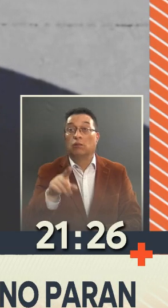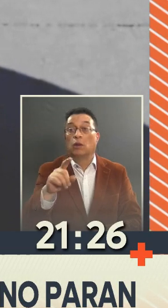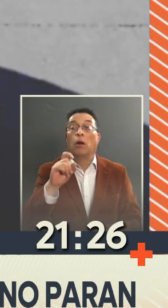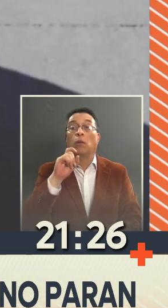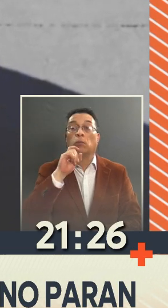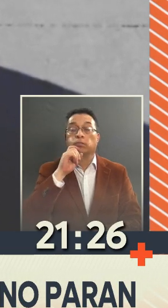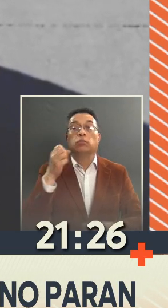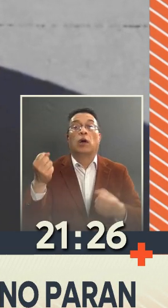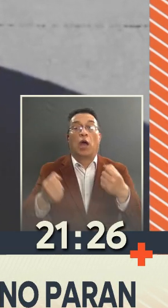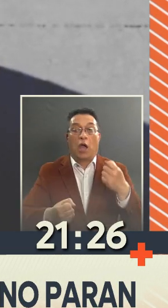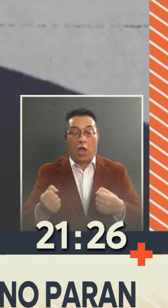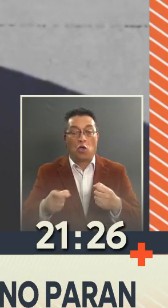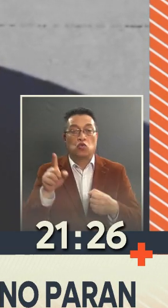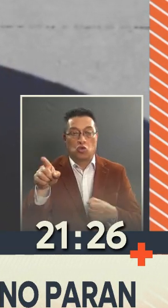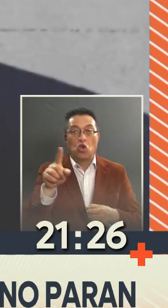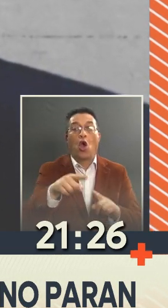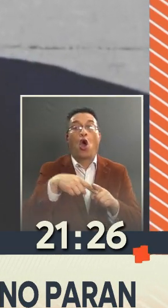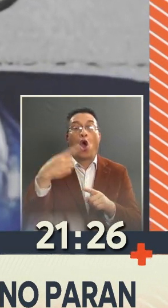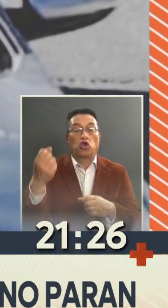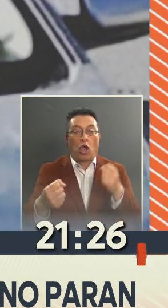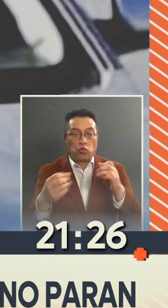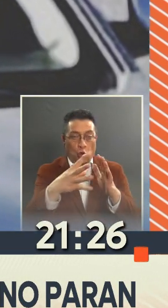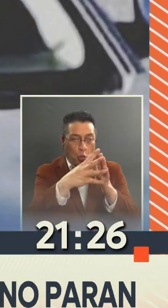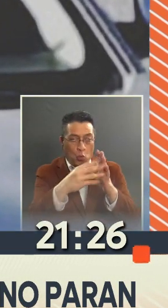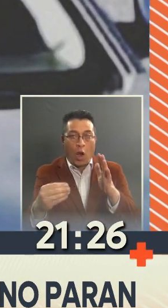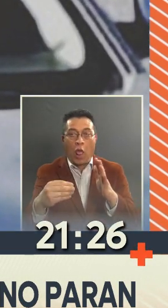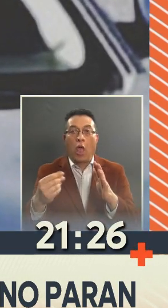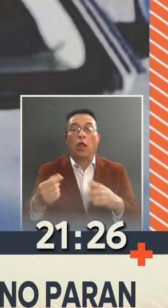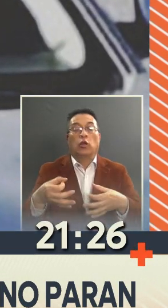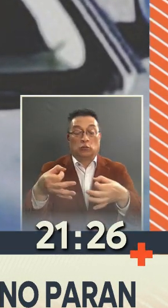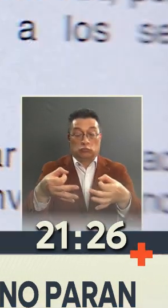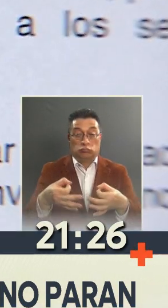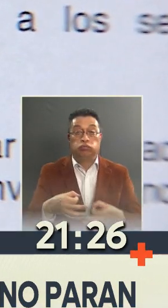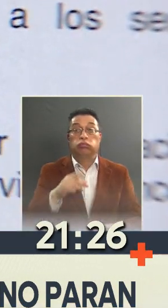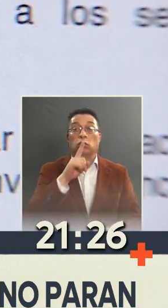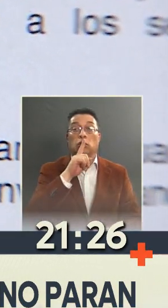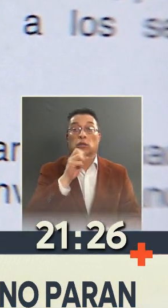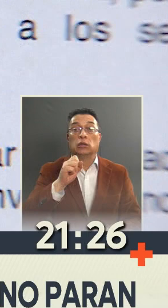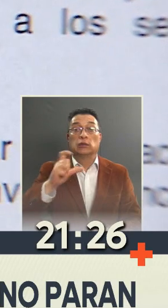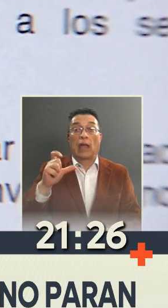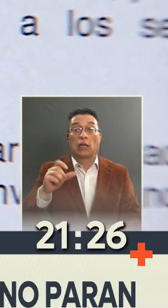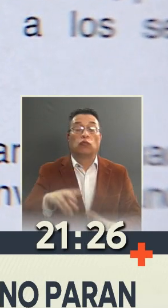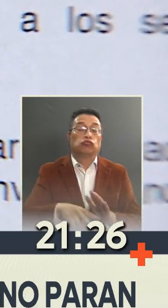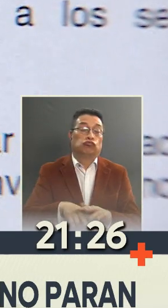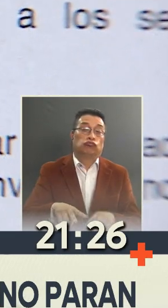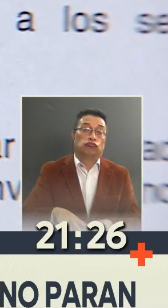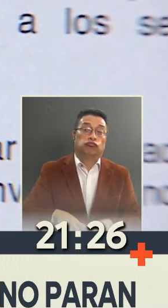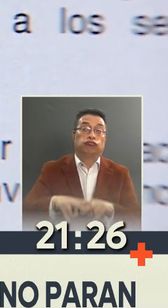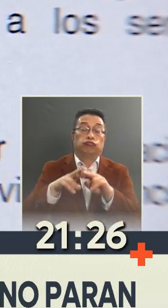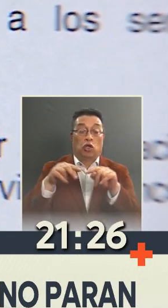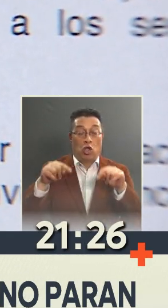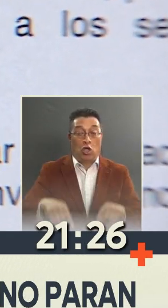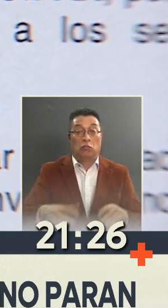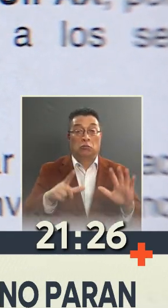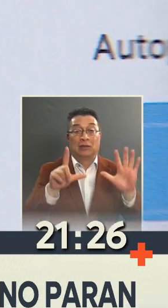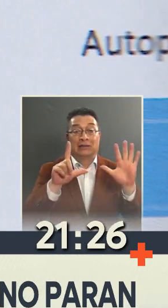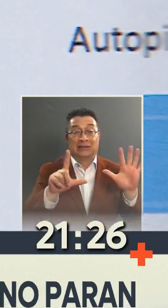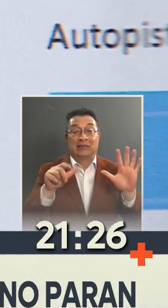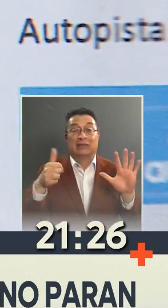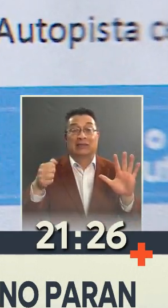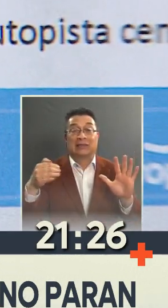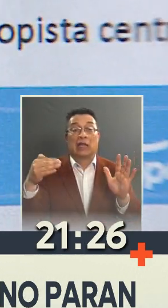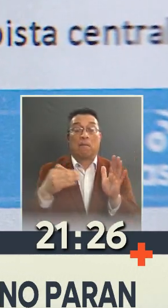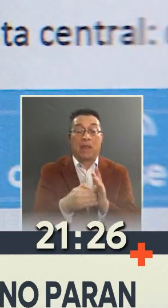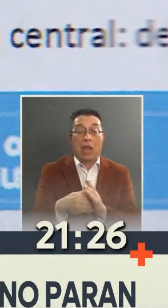misma patente, pero en otro auto, multiplicando sus cuentas del TAG, abultando una deuda que hoy supera los 760 mil